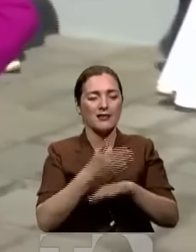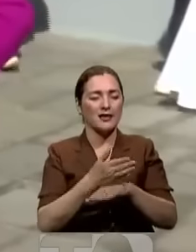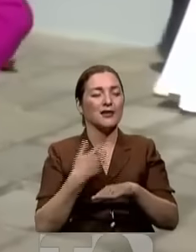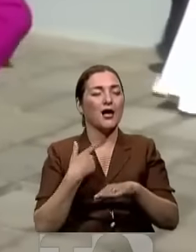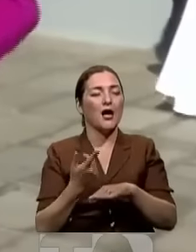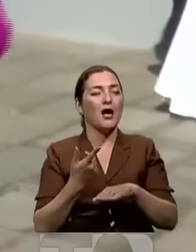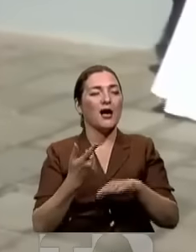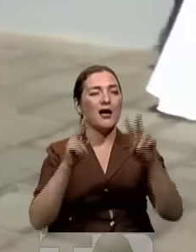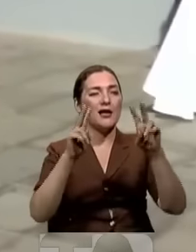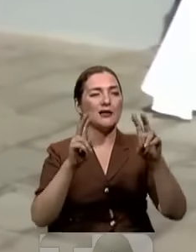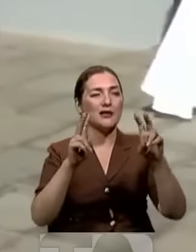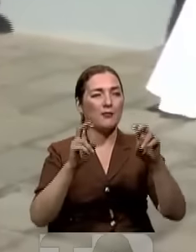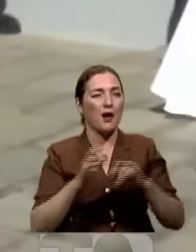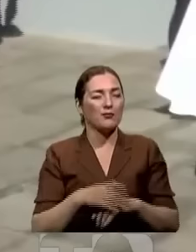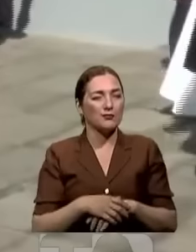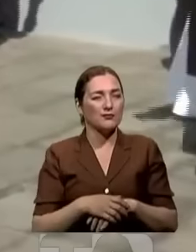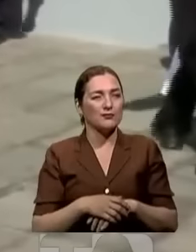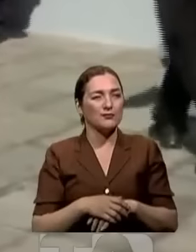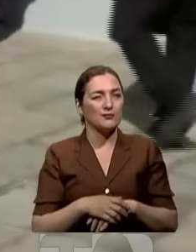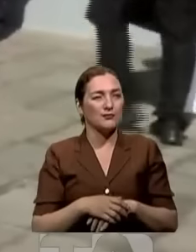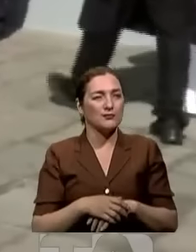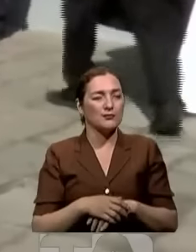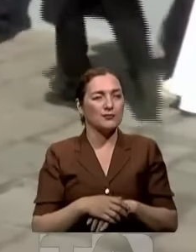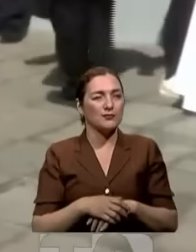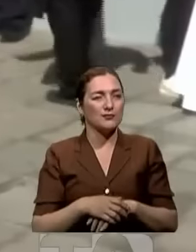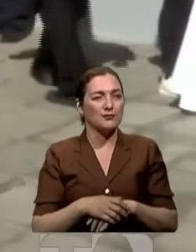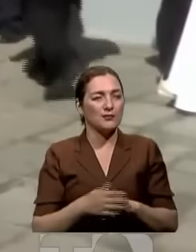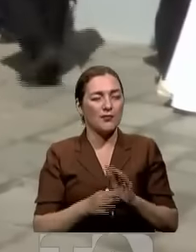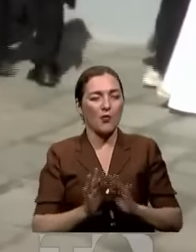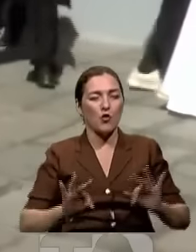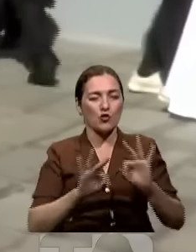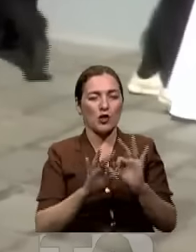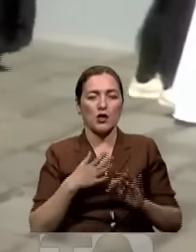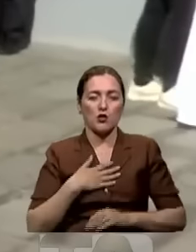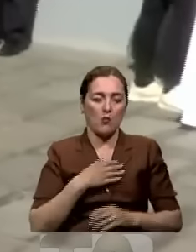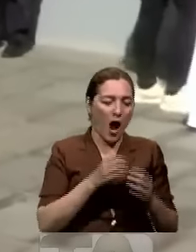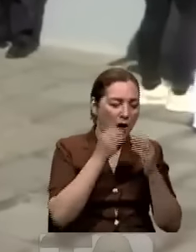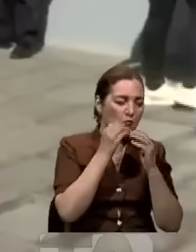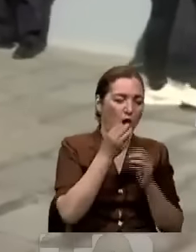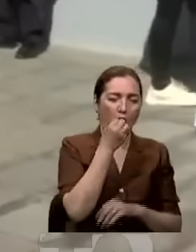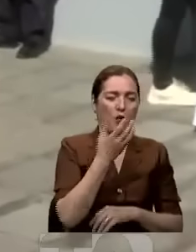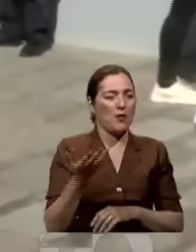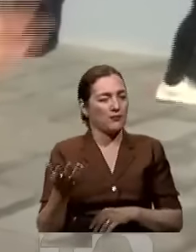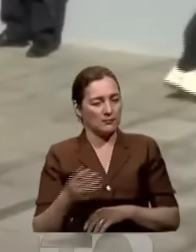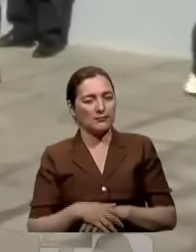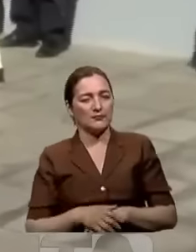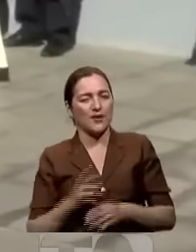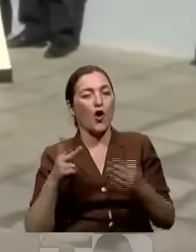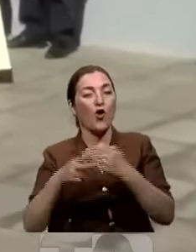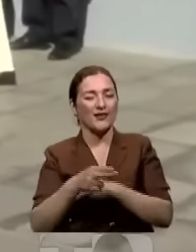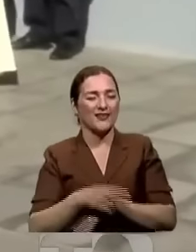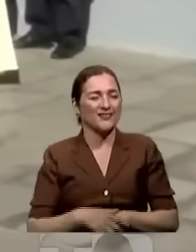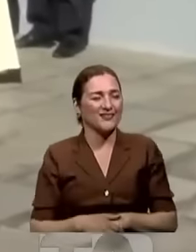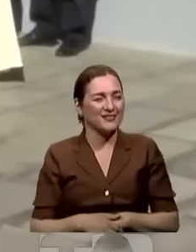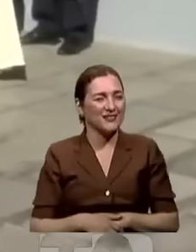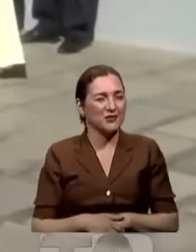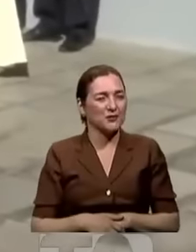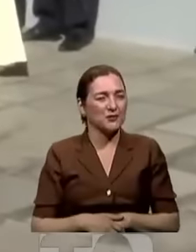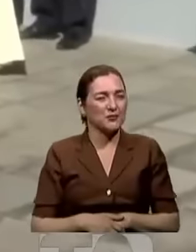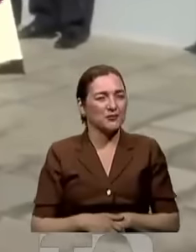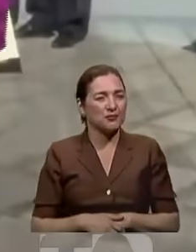haces. Voy en el corte comercial, voy a probar las guaguas que han participado. Ya somos dos entonces, vamos. Nos vamos a un corte, ya volvemos.